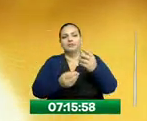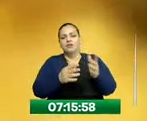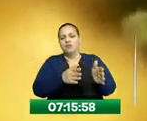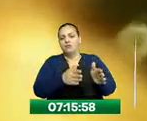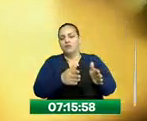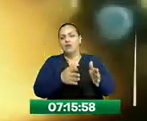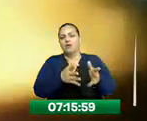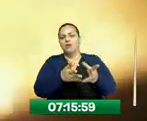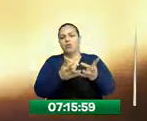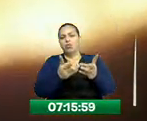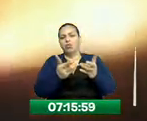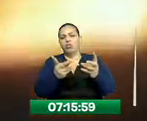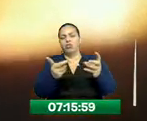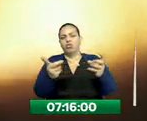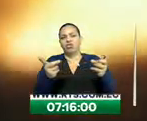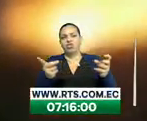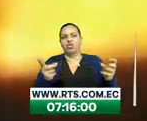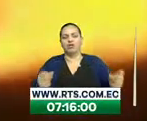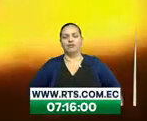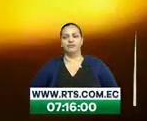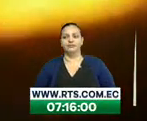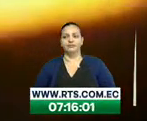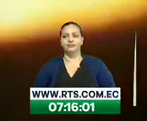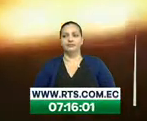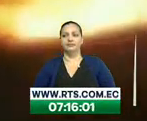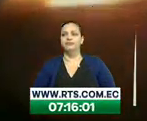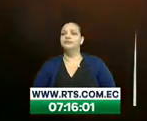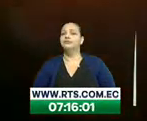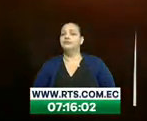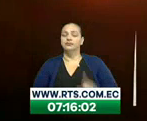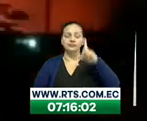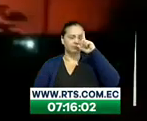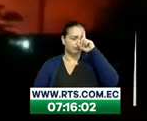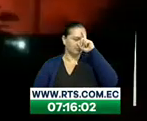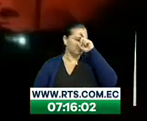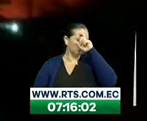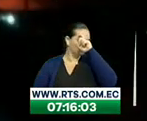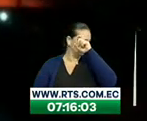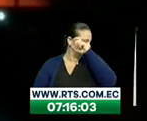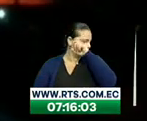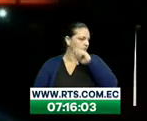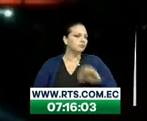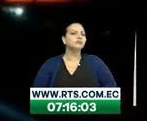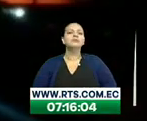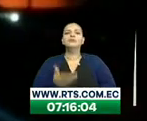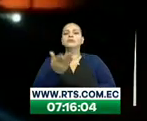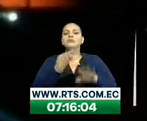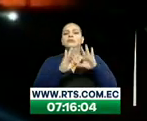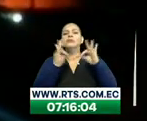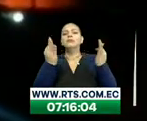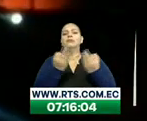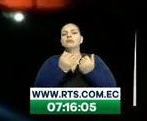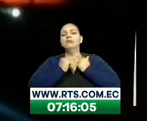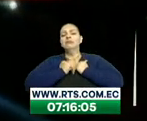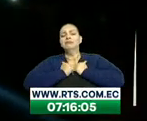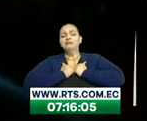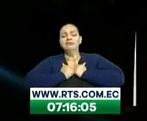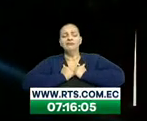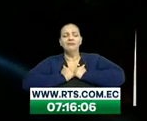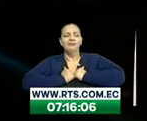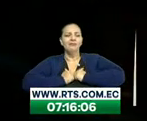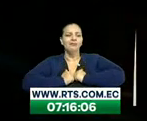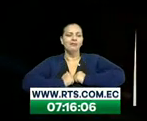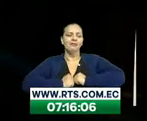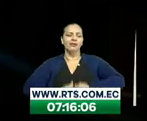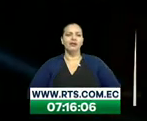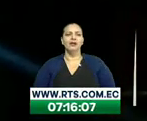en una situación difícil, muy dura, a las familias que allí habitaban. Todavía no se ha